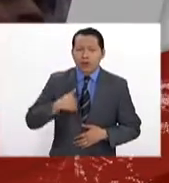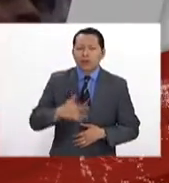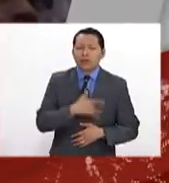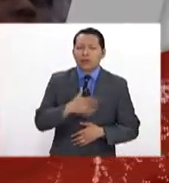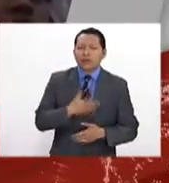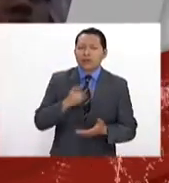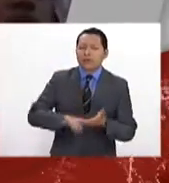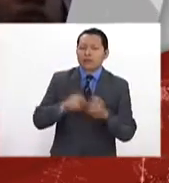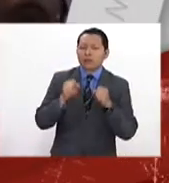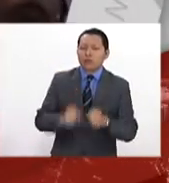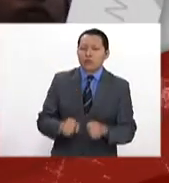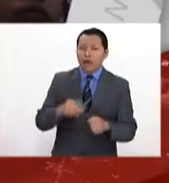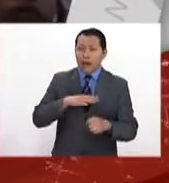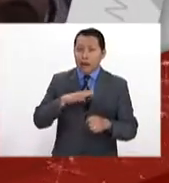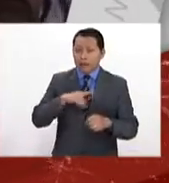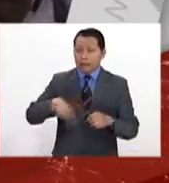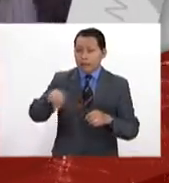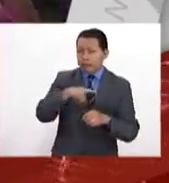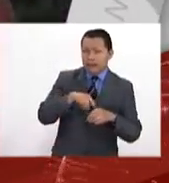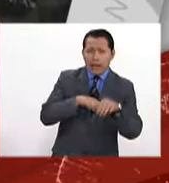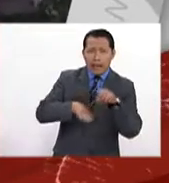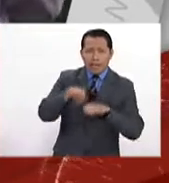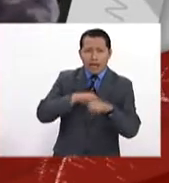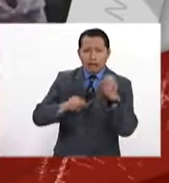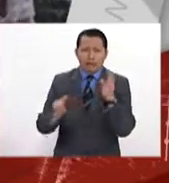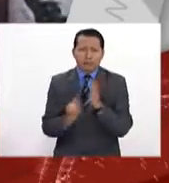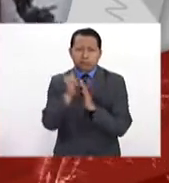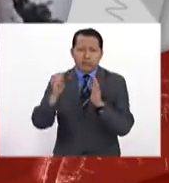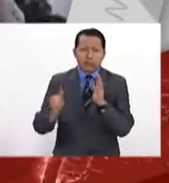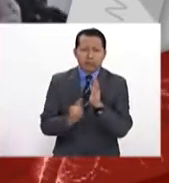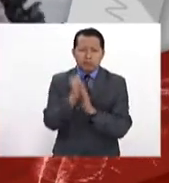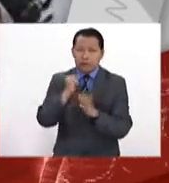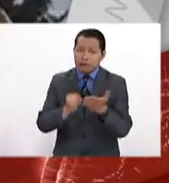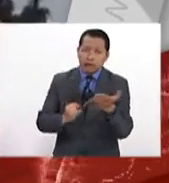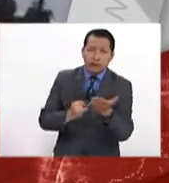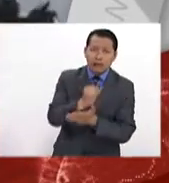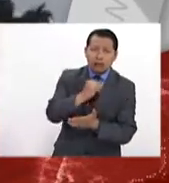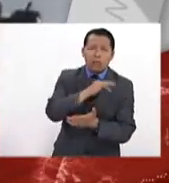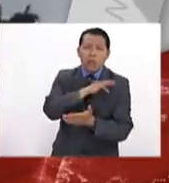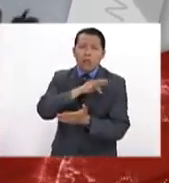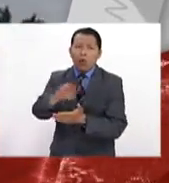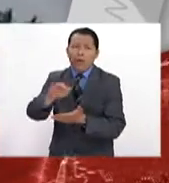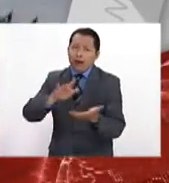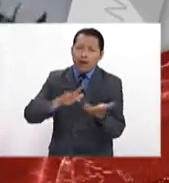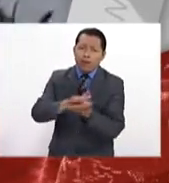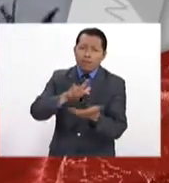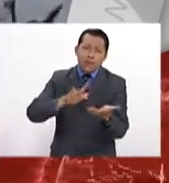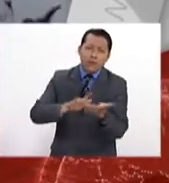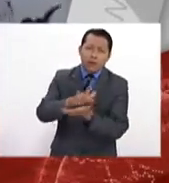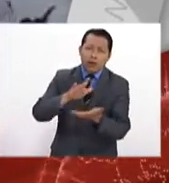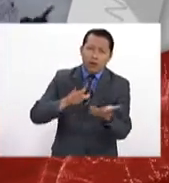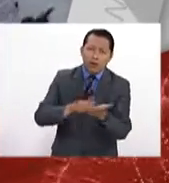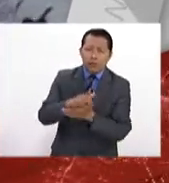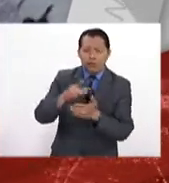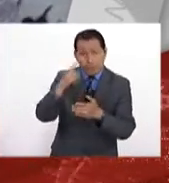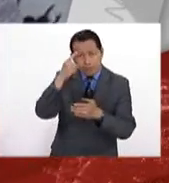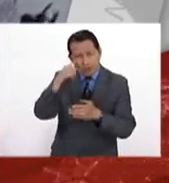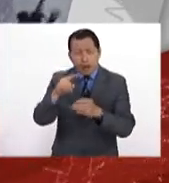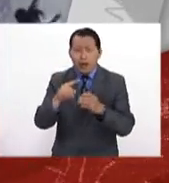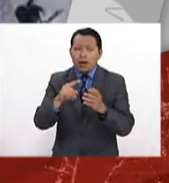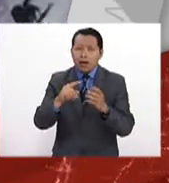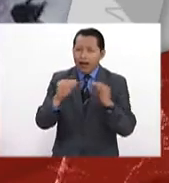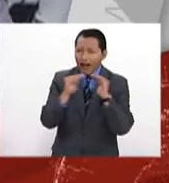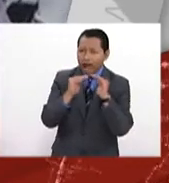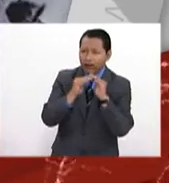que si las empresas constructoras están decididas a aportar solidaridad con la construcción de